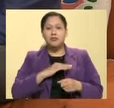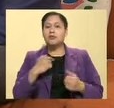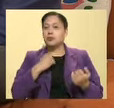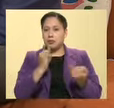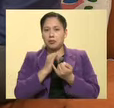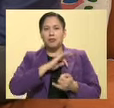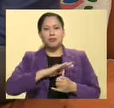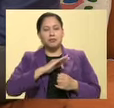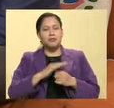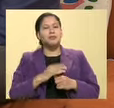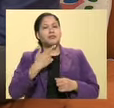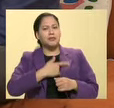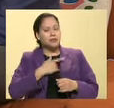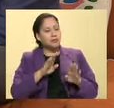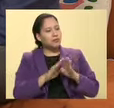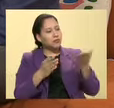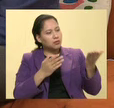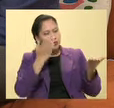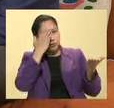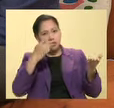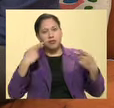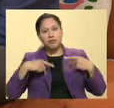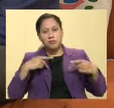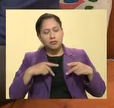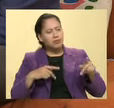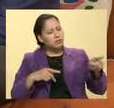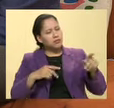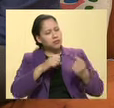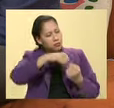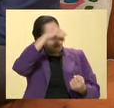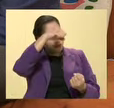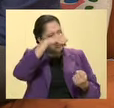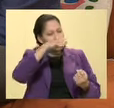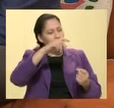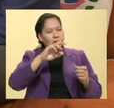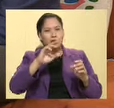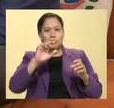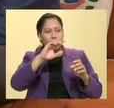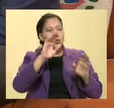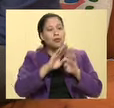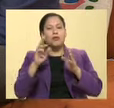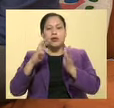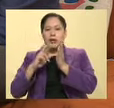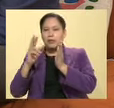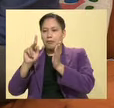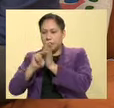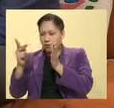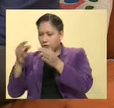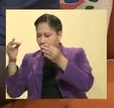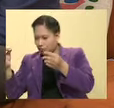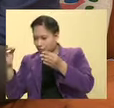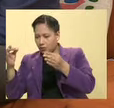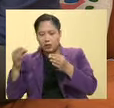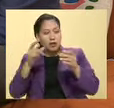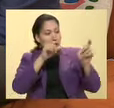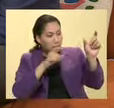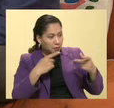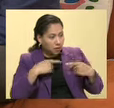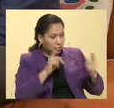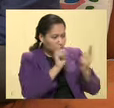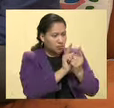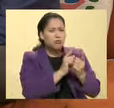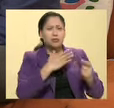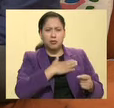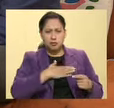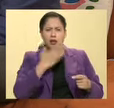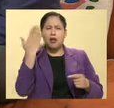Yo feliz. Me gusta conocer una persona que la conozco a través de otros medios, ¿no? Y conocerla en persona siempre es un placer. Ya teníamos el gusto